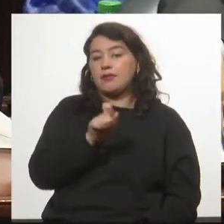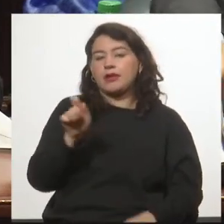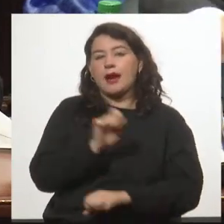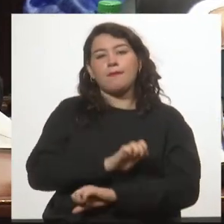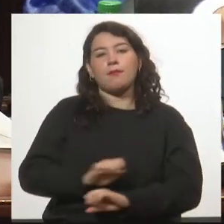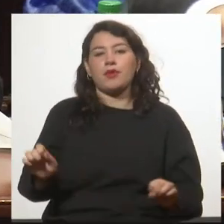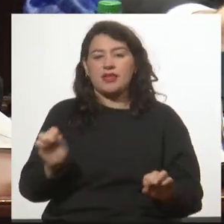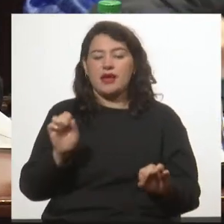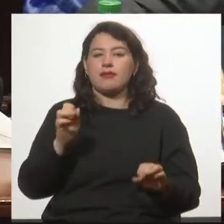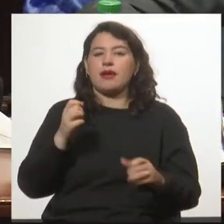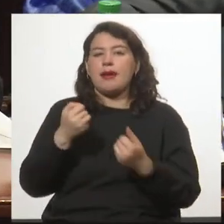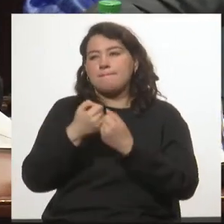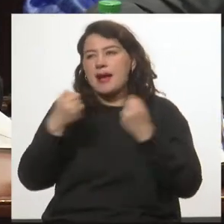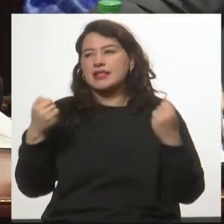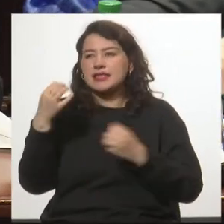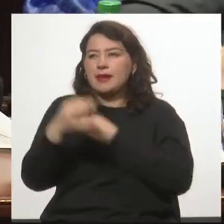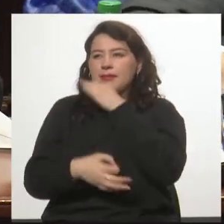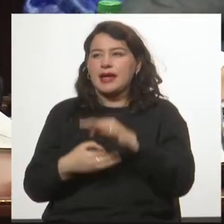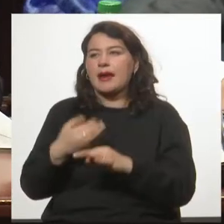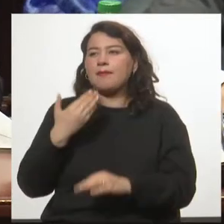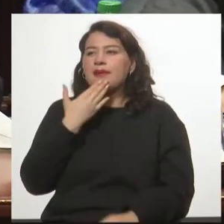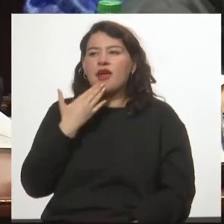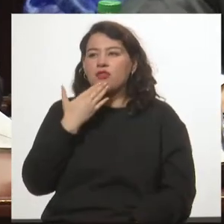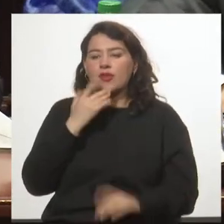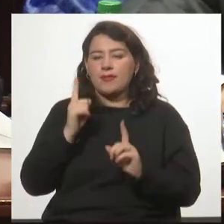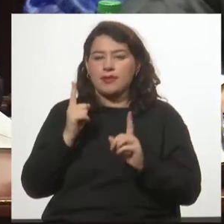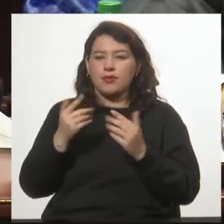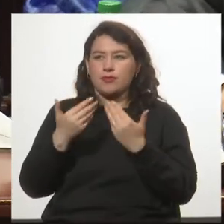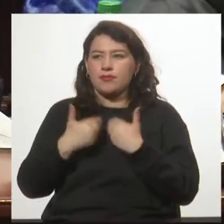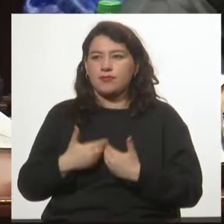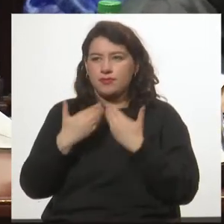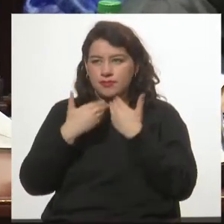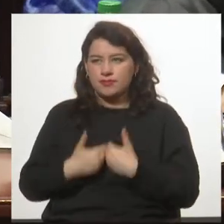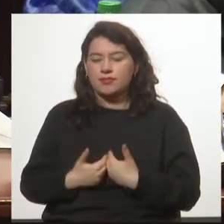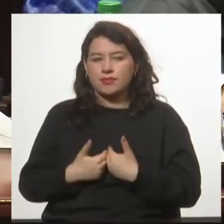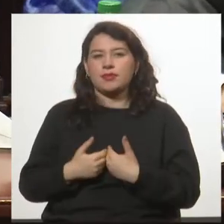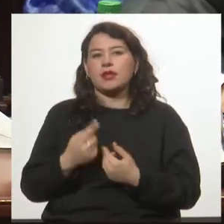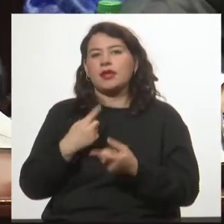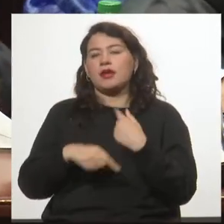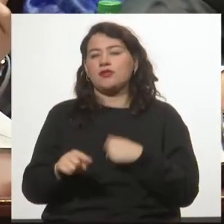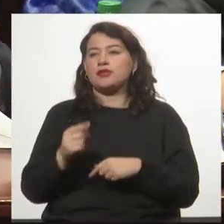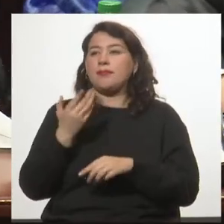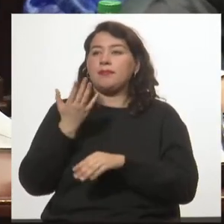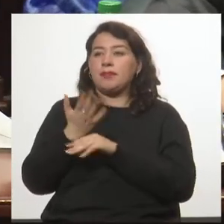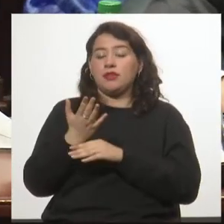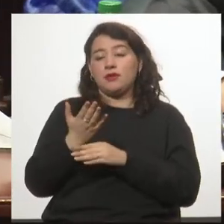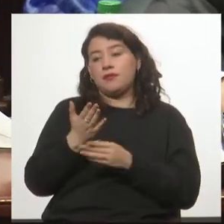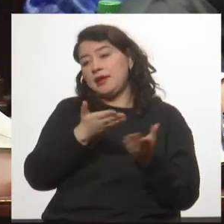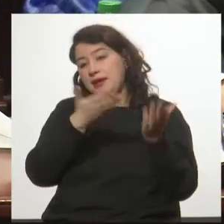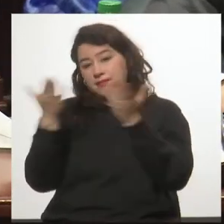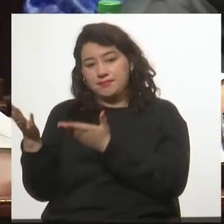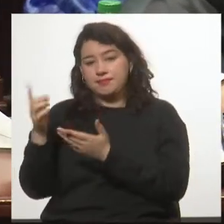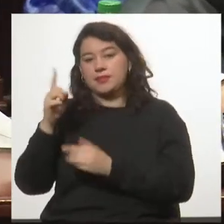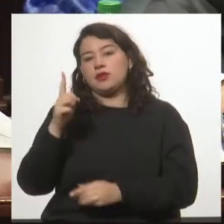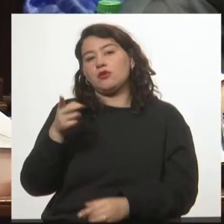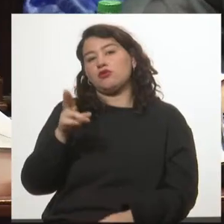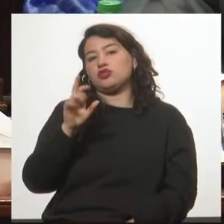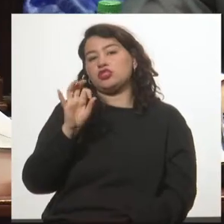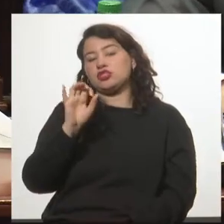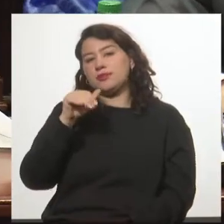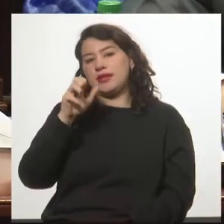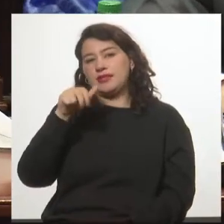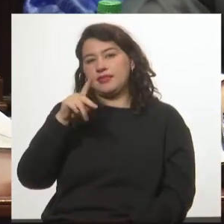entrar más en detalle para evacuar todas las consultas que se nos han formulado así que solicita la palabra para el ingeniero gurméndez